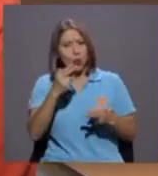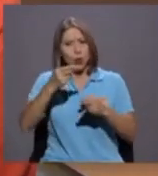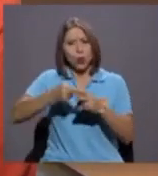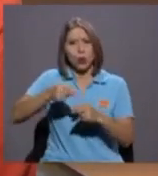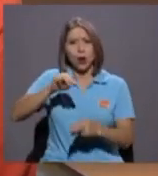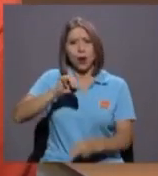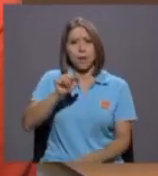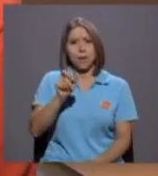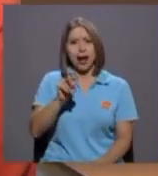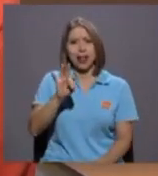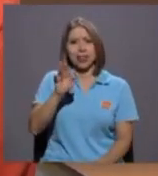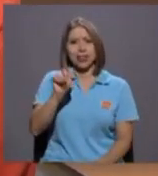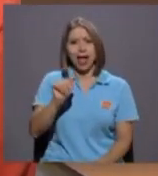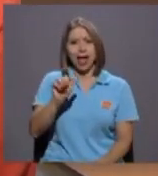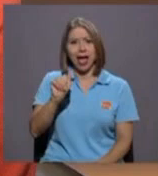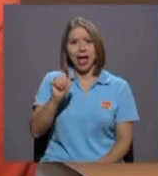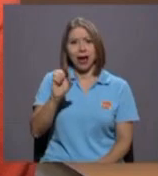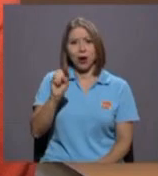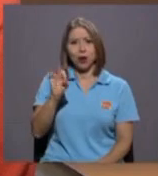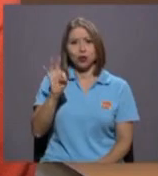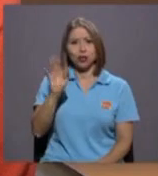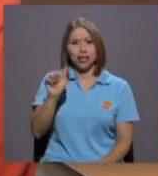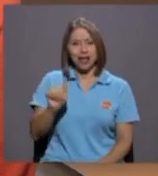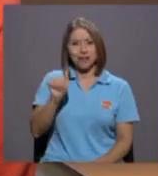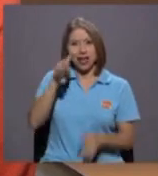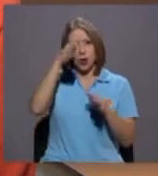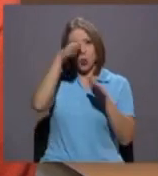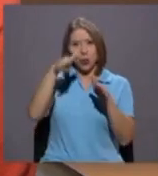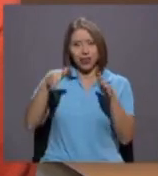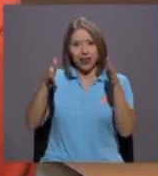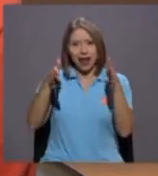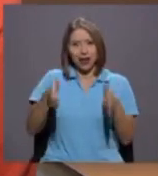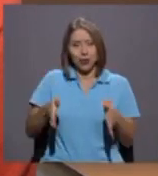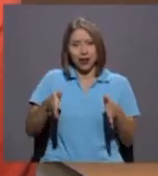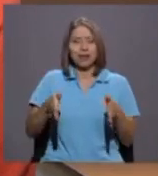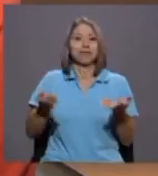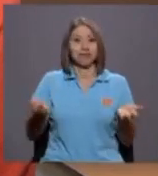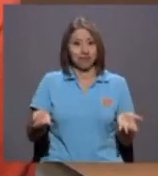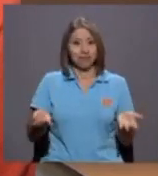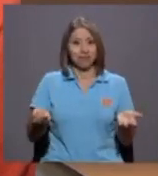la Contralora General de la República, con nosotros. Y si me quedo callado,